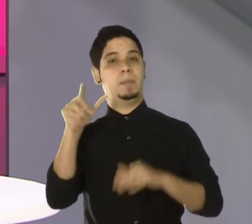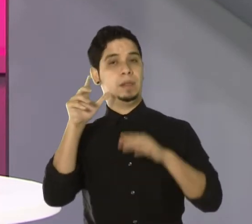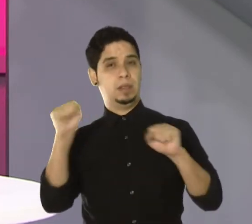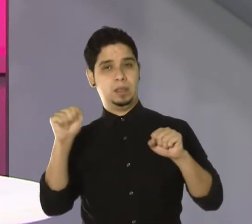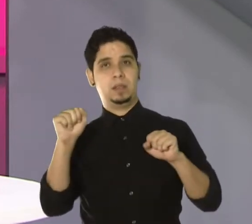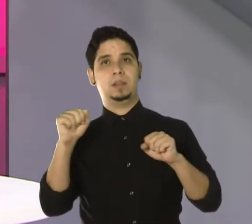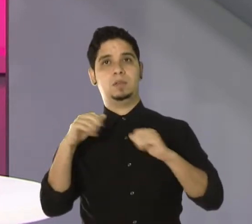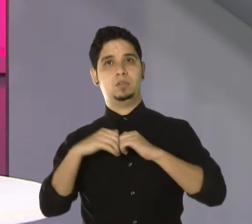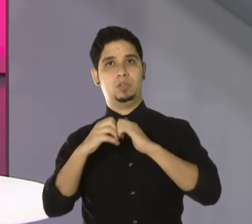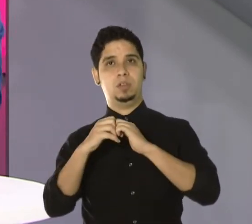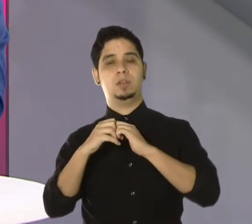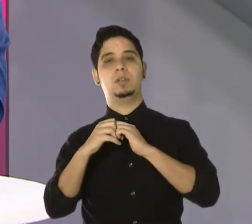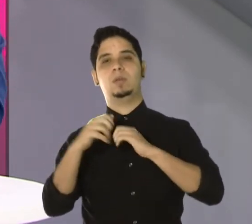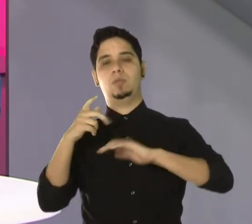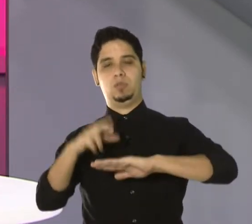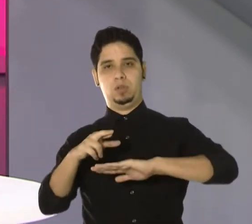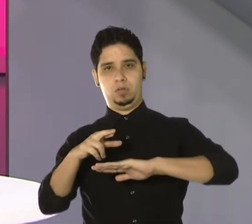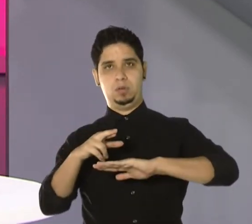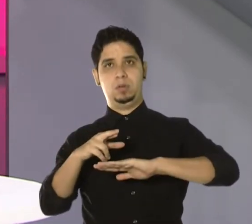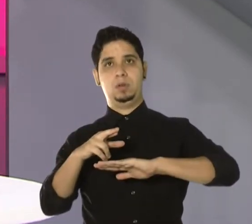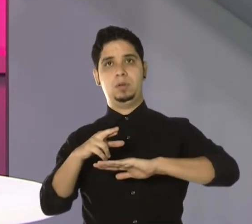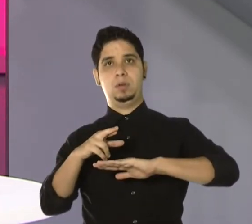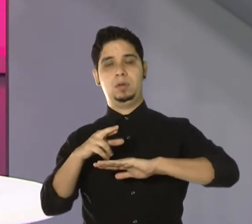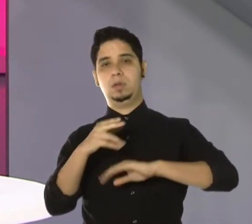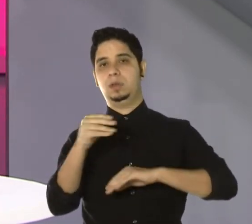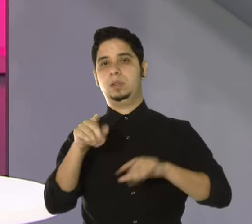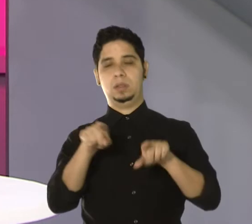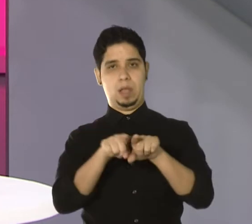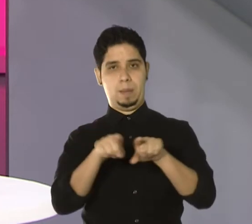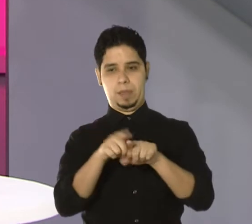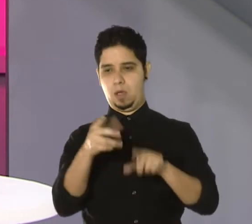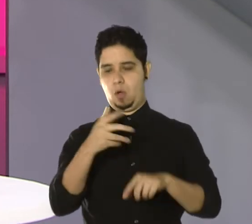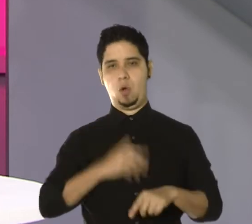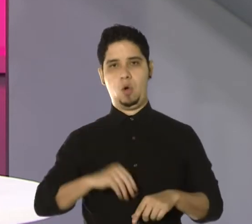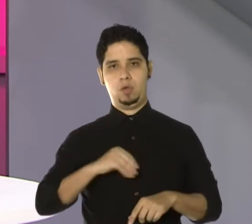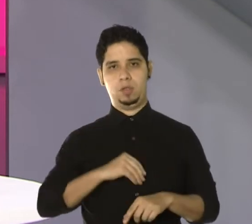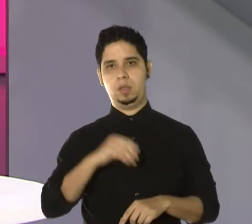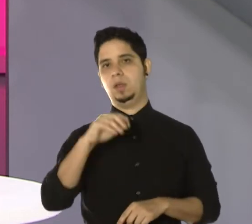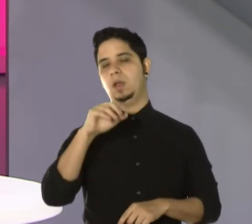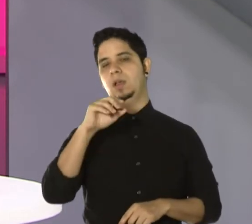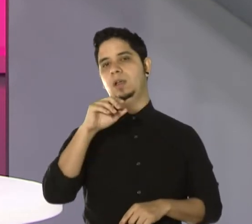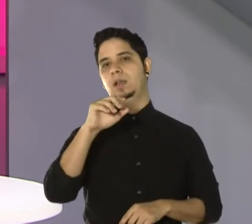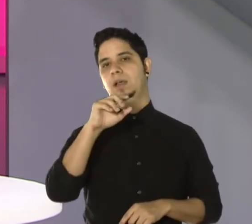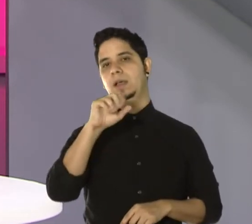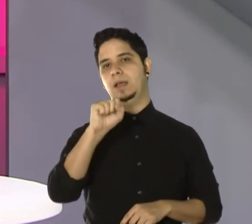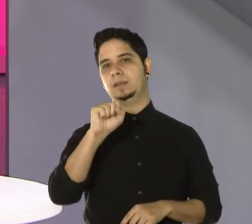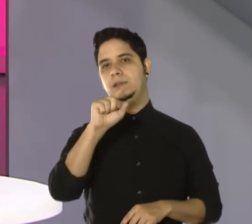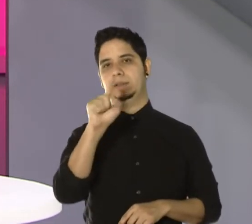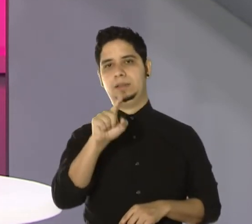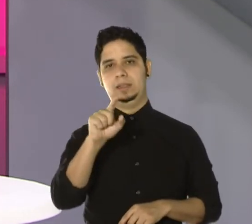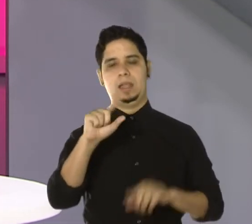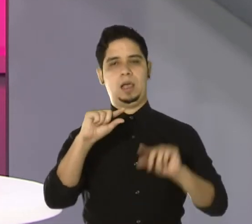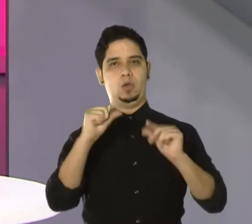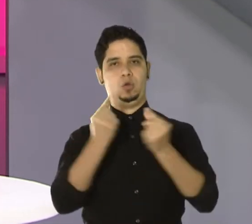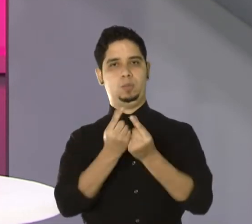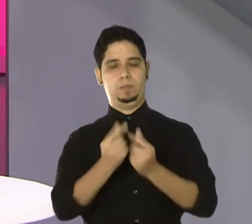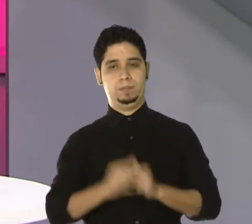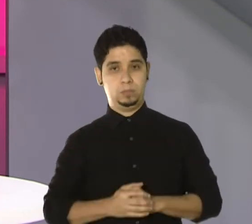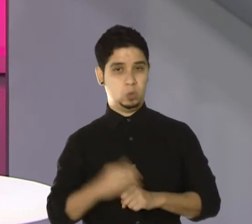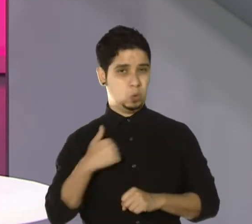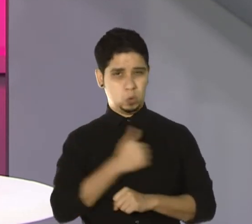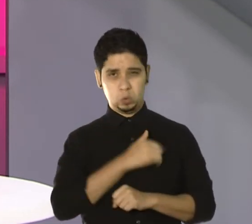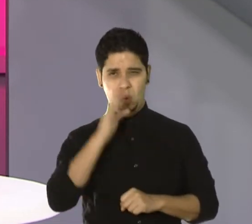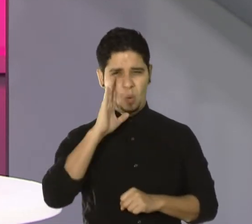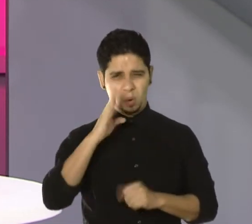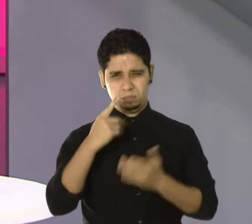de Constructores de Puerto Rico, y también propietario de SZ Group. Y vamos a hablar sobre la reconstrucción.